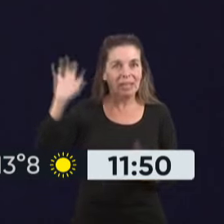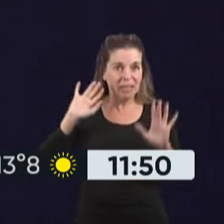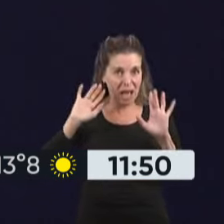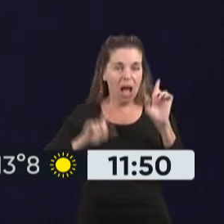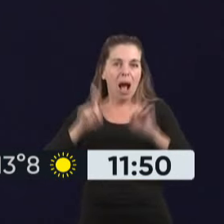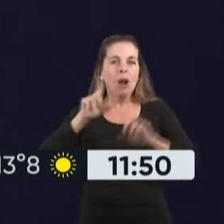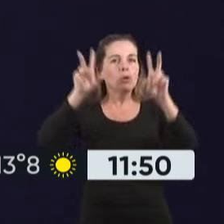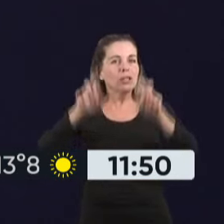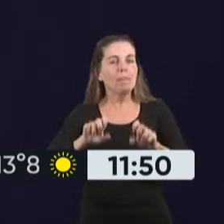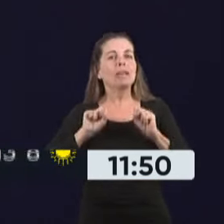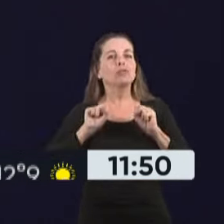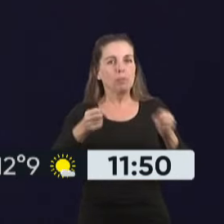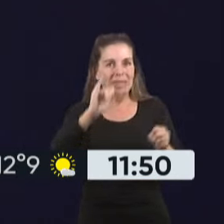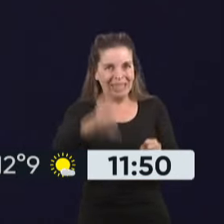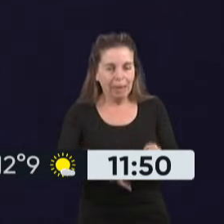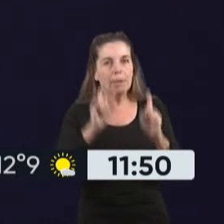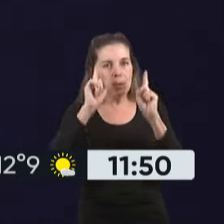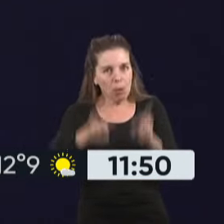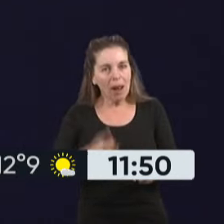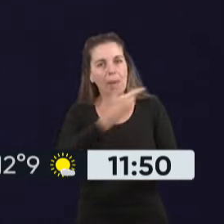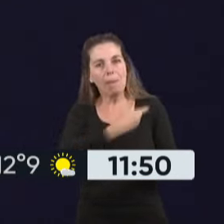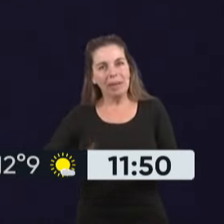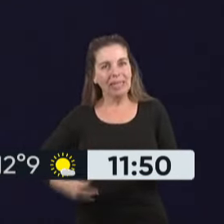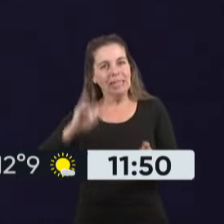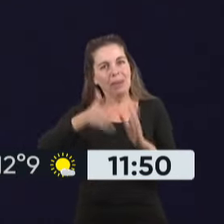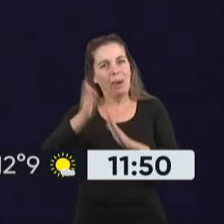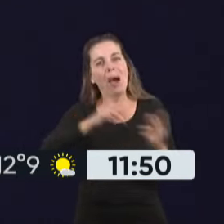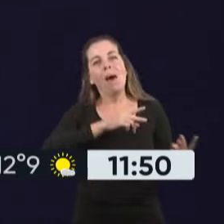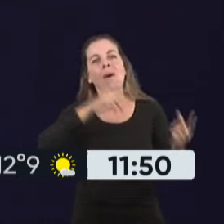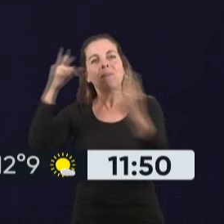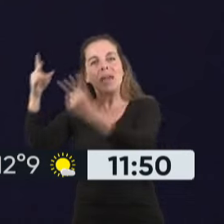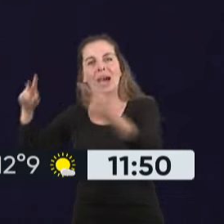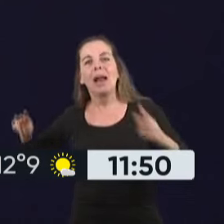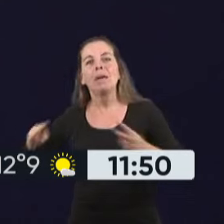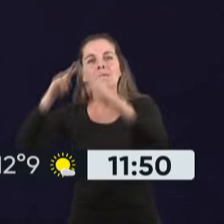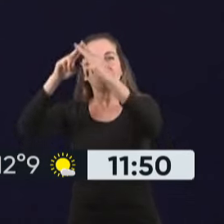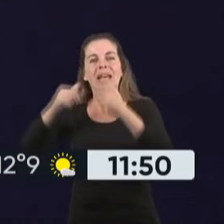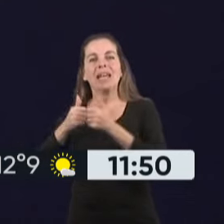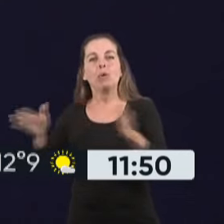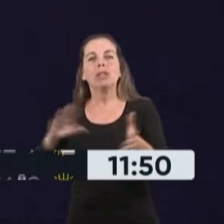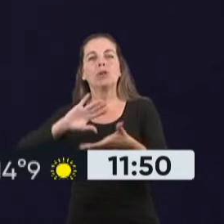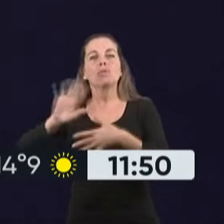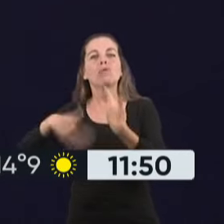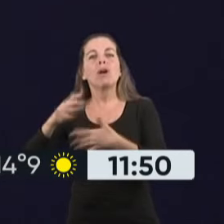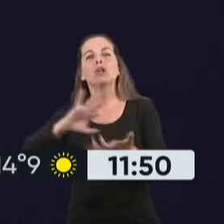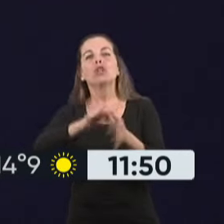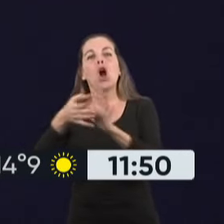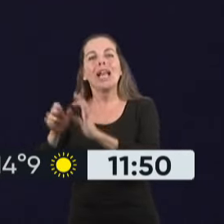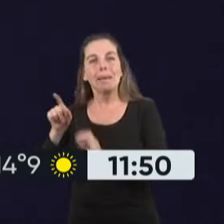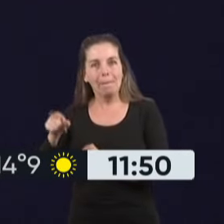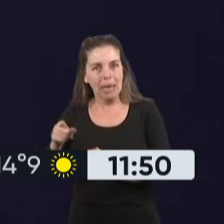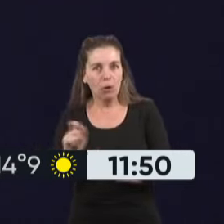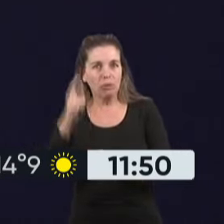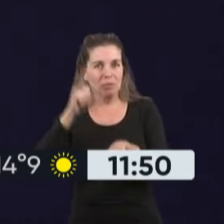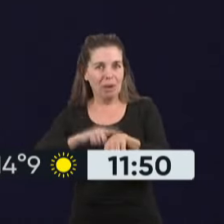se va a posponer, pero sí, efectivamente el presidente va a viajar a la inauguración de los Juegos Olímpicos a hacer la primera parte